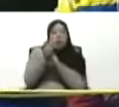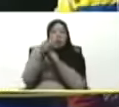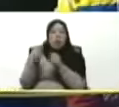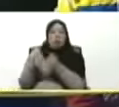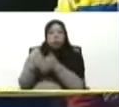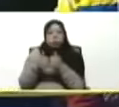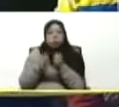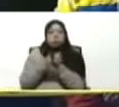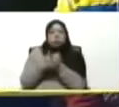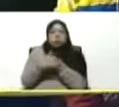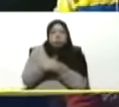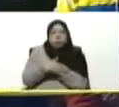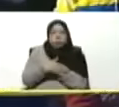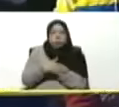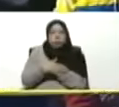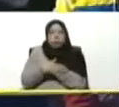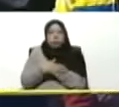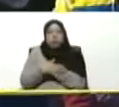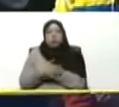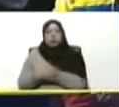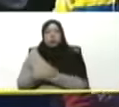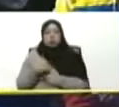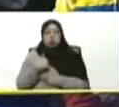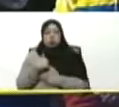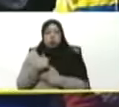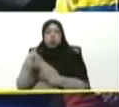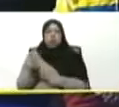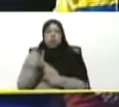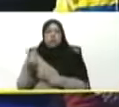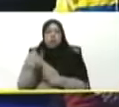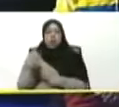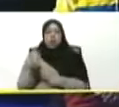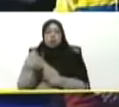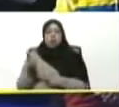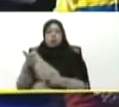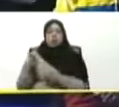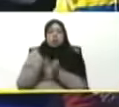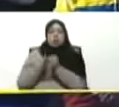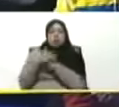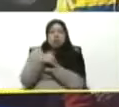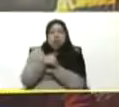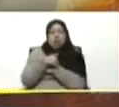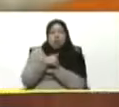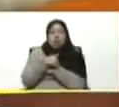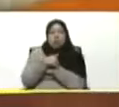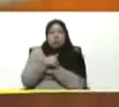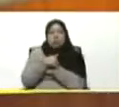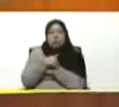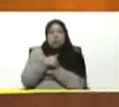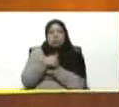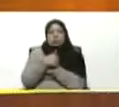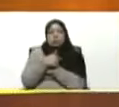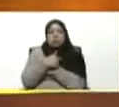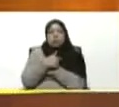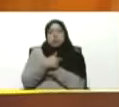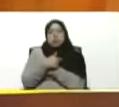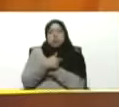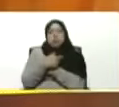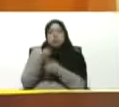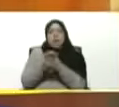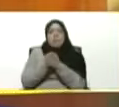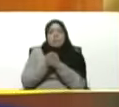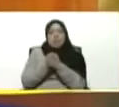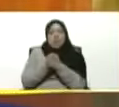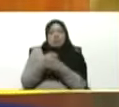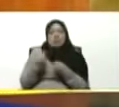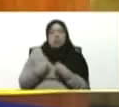yo me fui en el valle a enconcharme en el apartamento de un amigo,